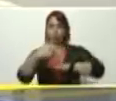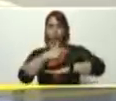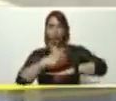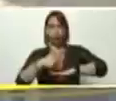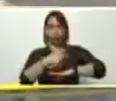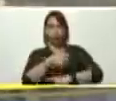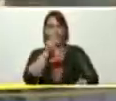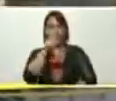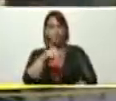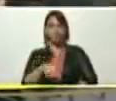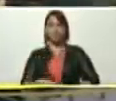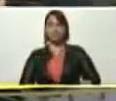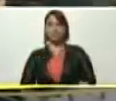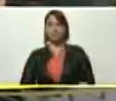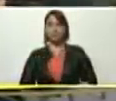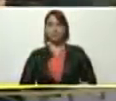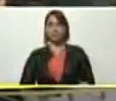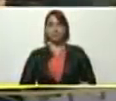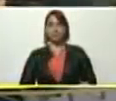para